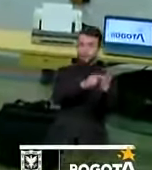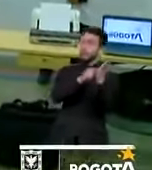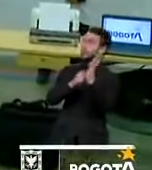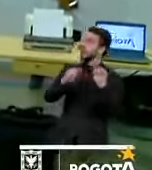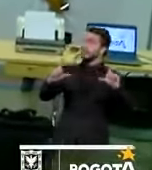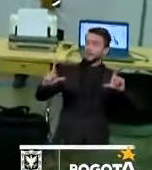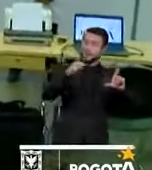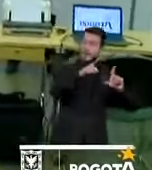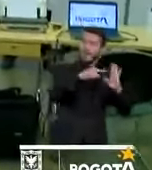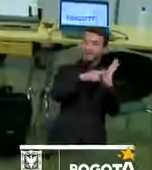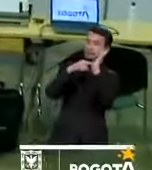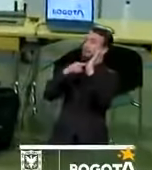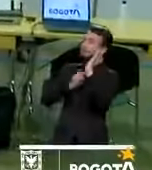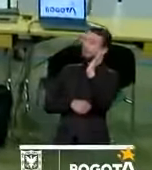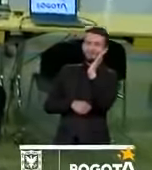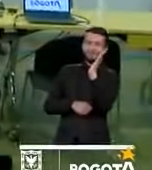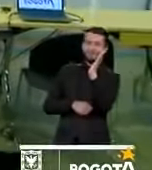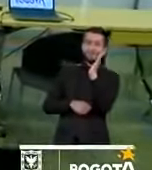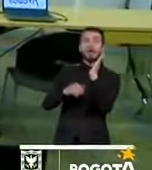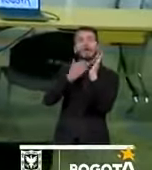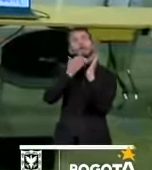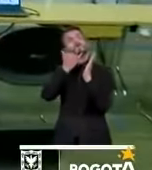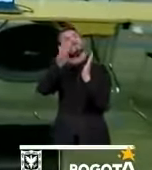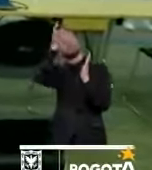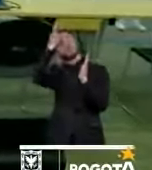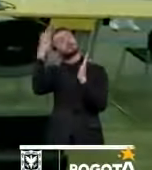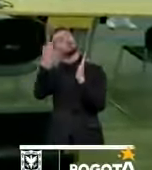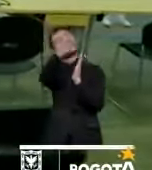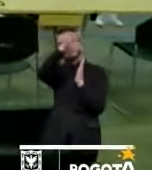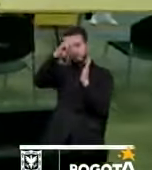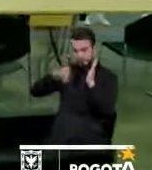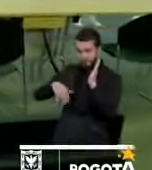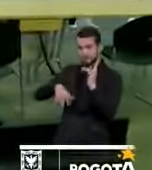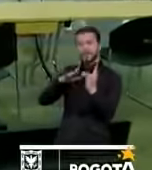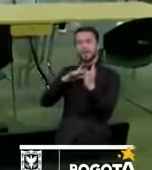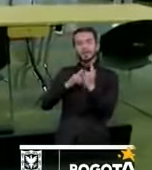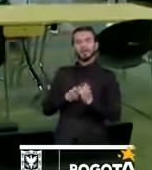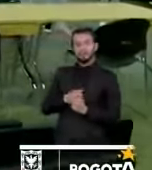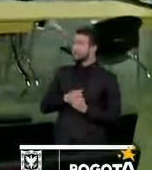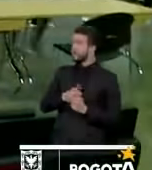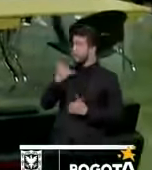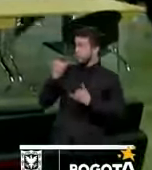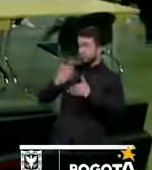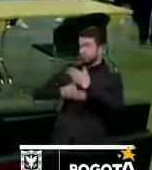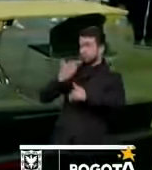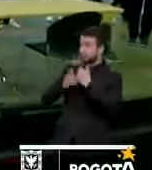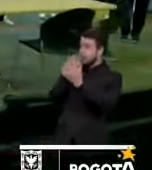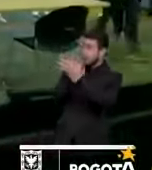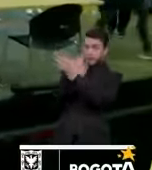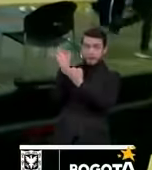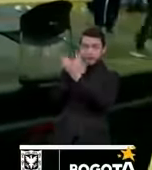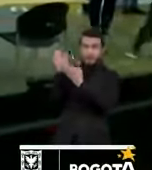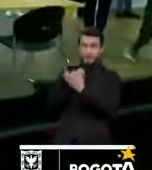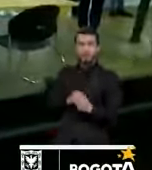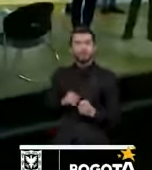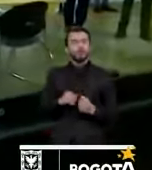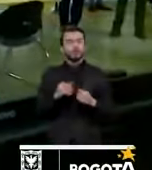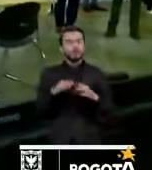inmediatamente una paciente que está hospitalizada en otra parte. Ajá. Y para hacer pues como la evolución.